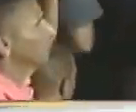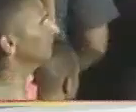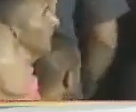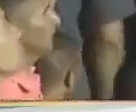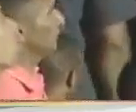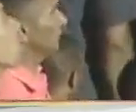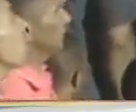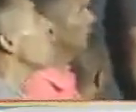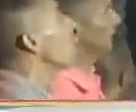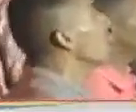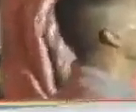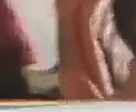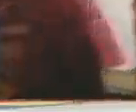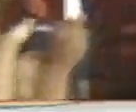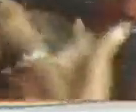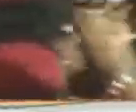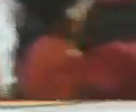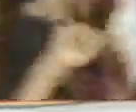gracias por este amor,